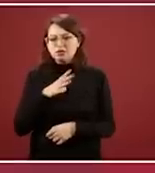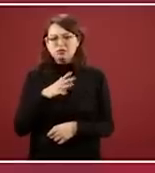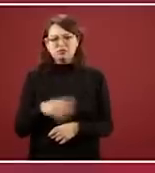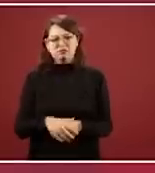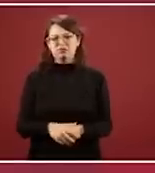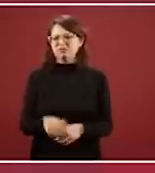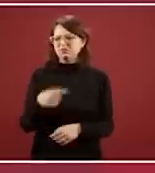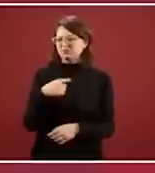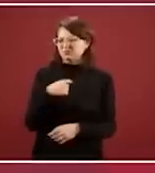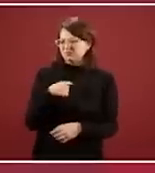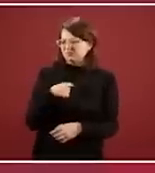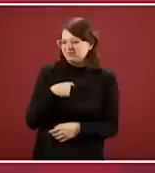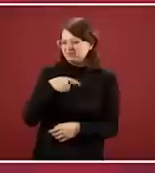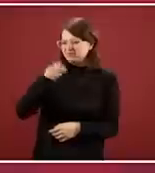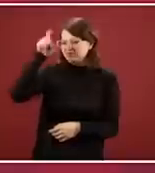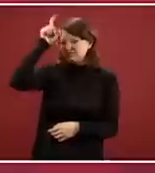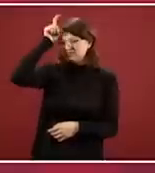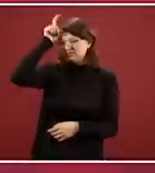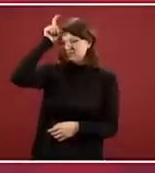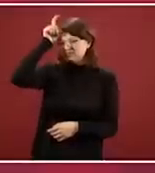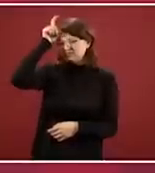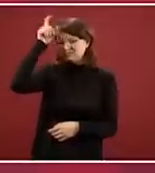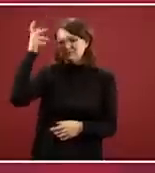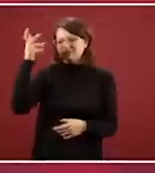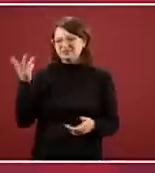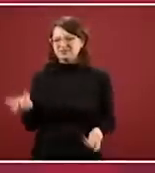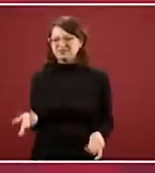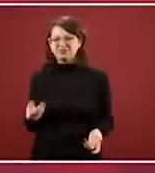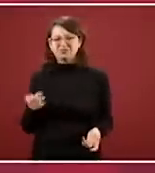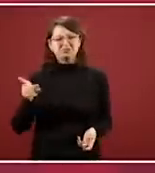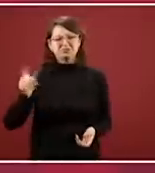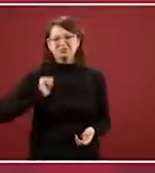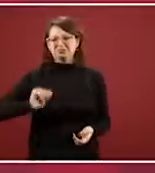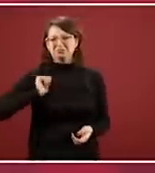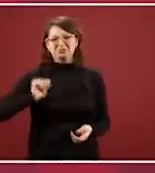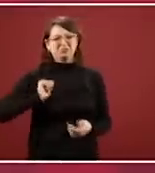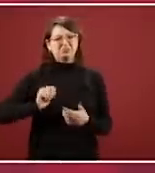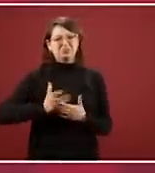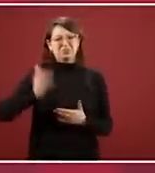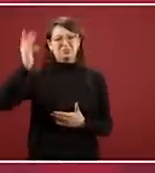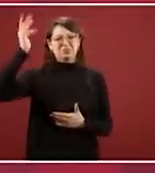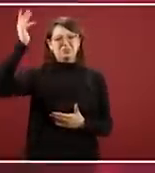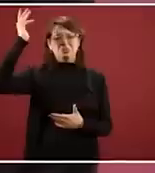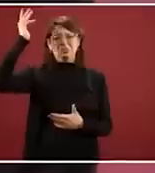¿qué te pasa? O sea, ¿te quedaste en el almanaque, hermano?